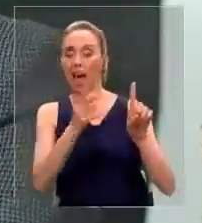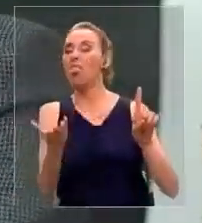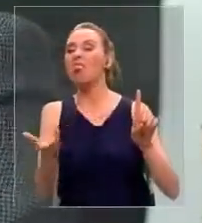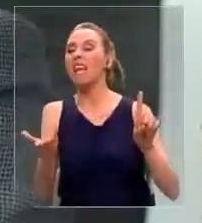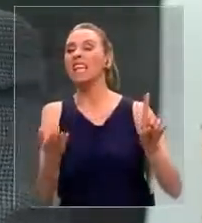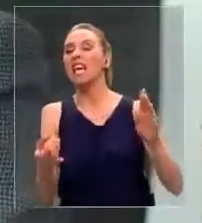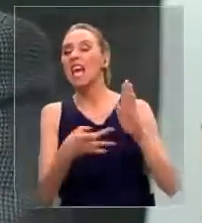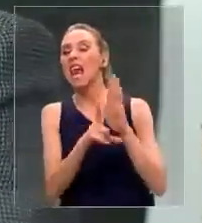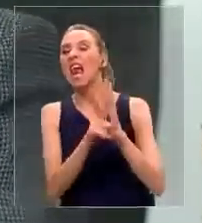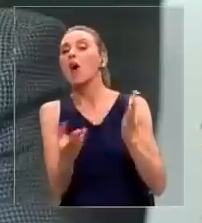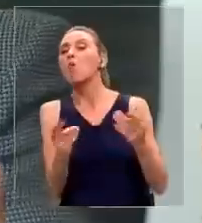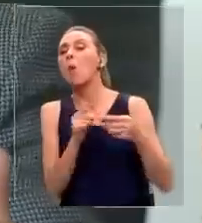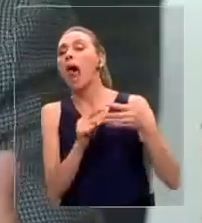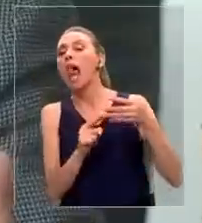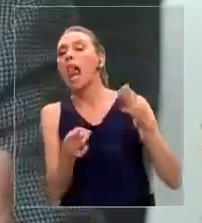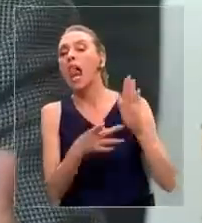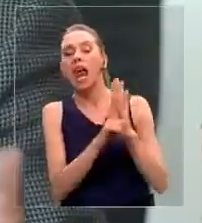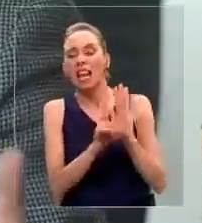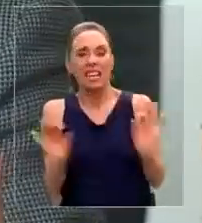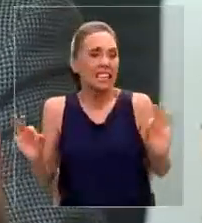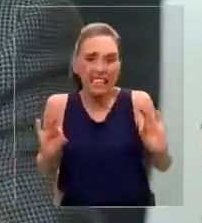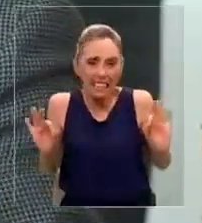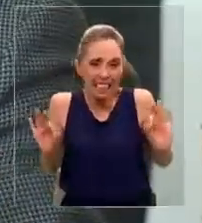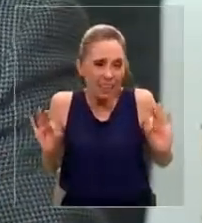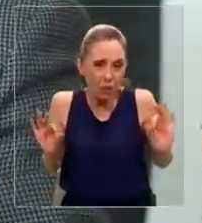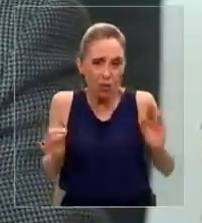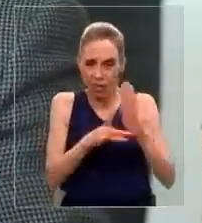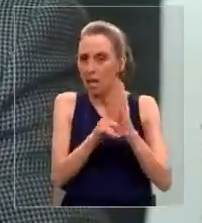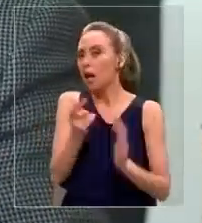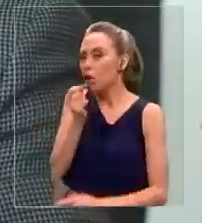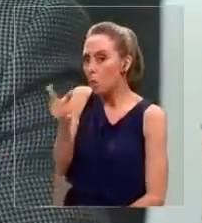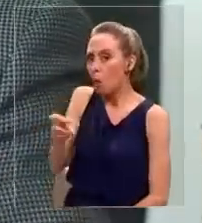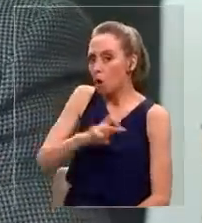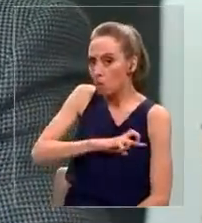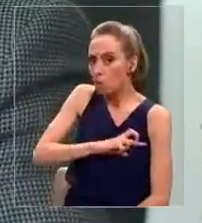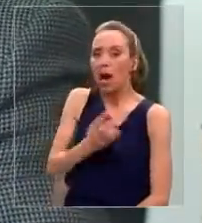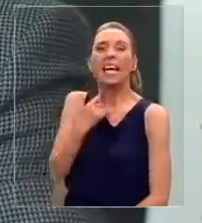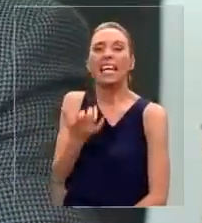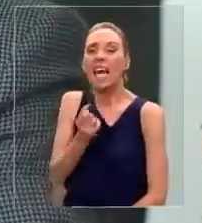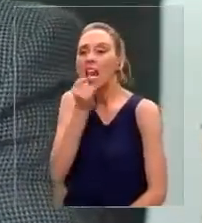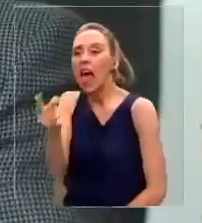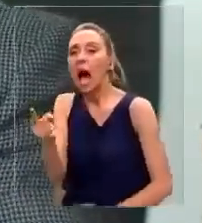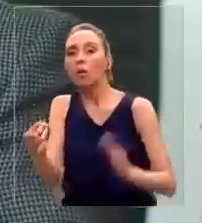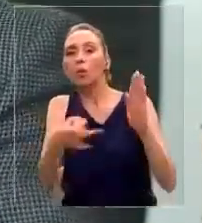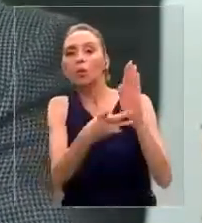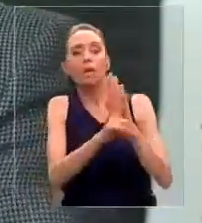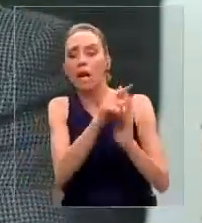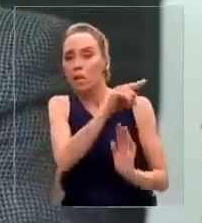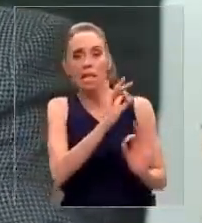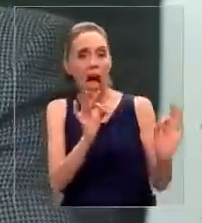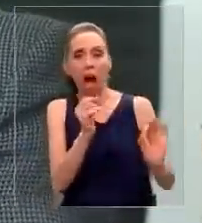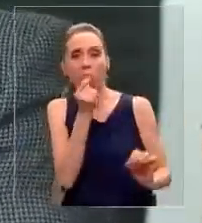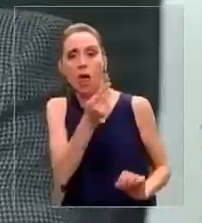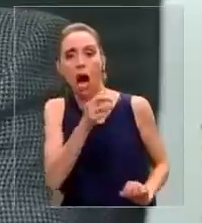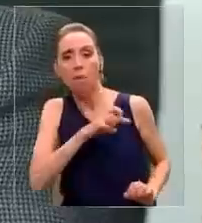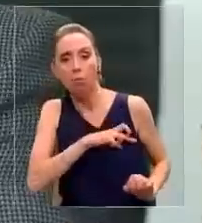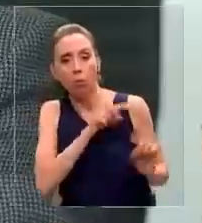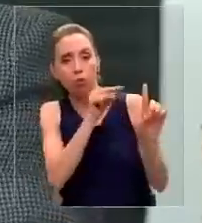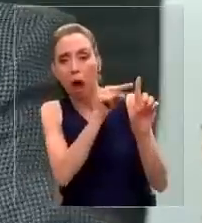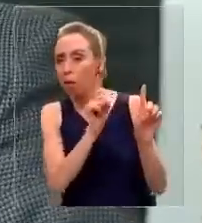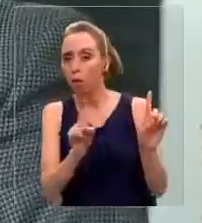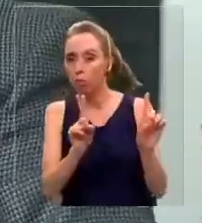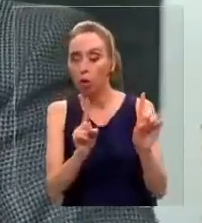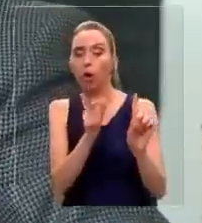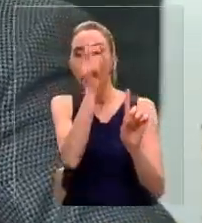derecho de qué que delito? Tiene. ¿Qué delito se le imputa? De ningún delito. Pero en el fondo, si está imputado, ¿qué es lo que se le imputa? a él no se le ha imputado nada en particular.